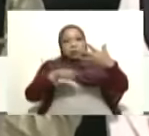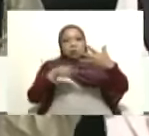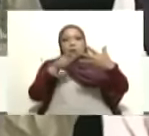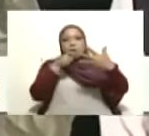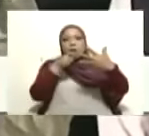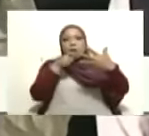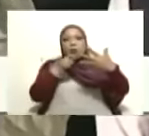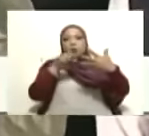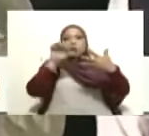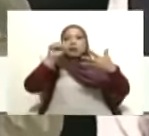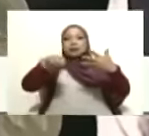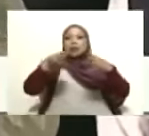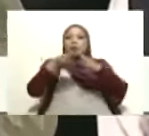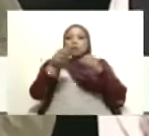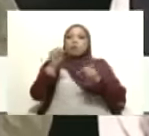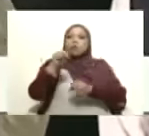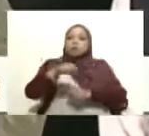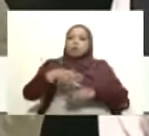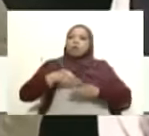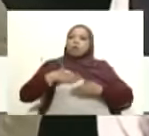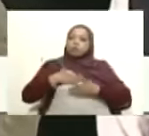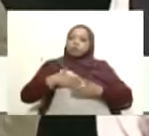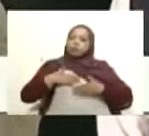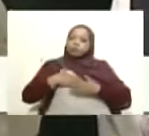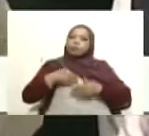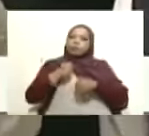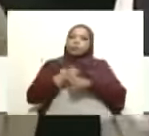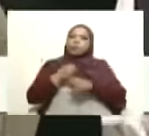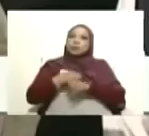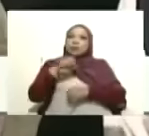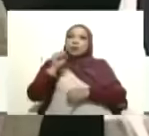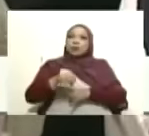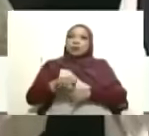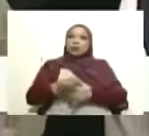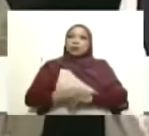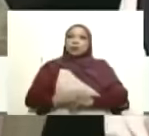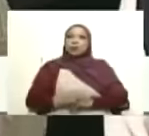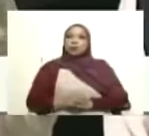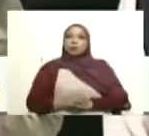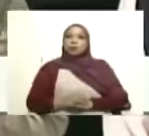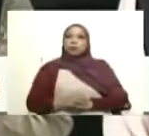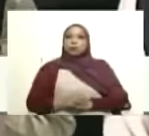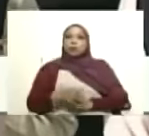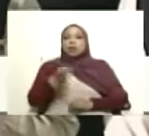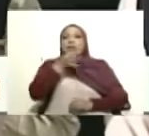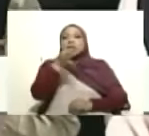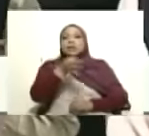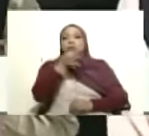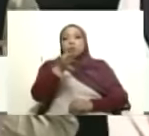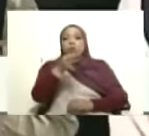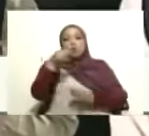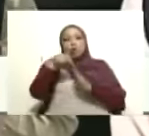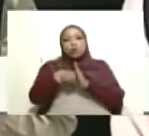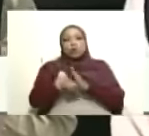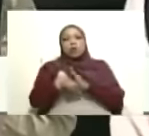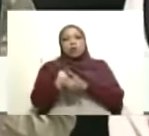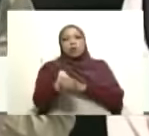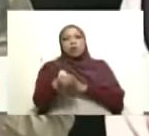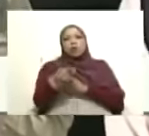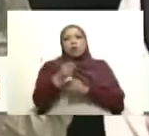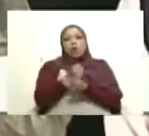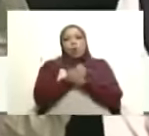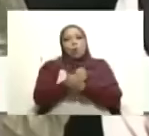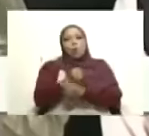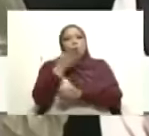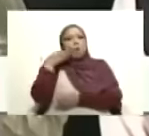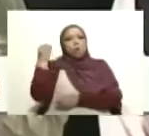mucha satisfacción que se siente profundamente